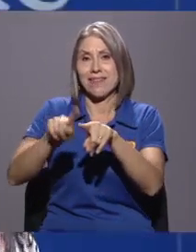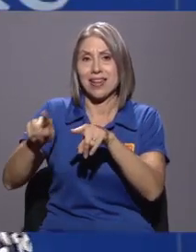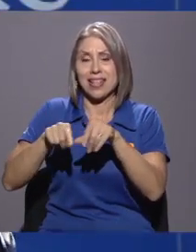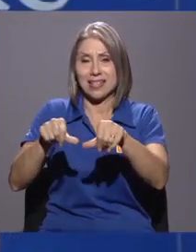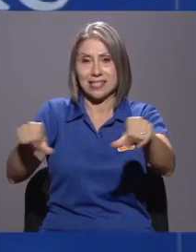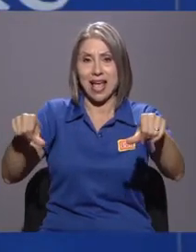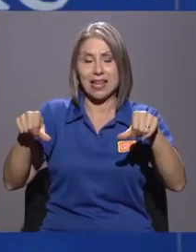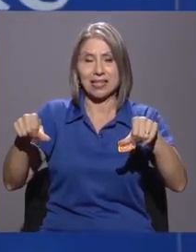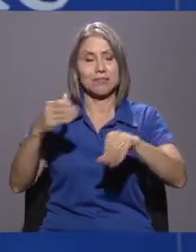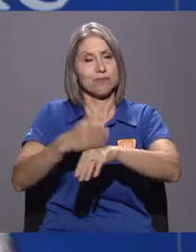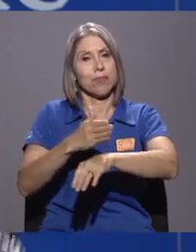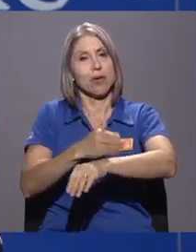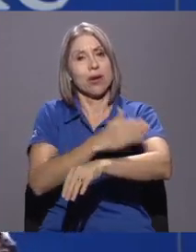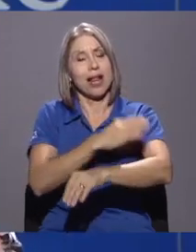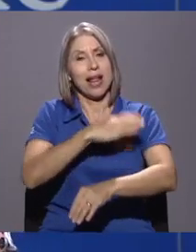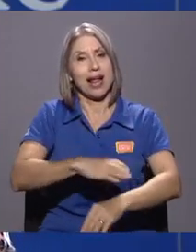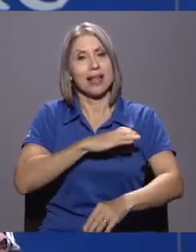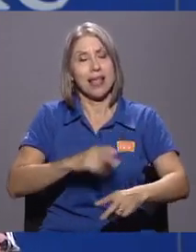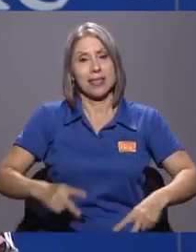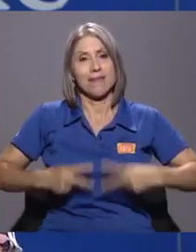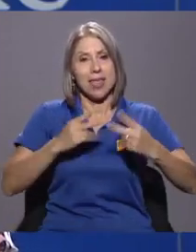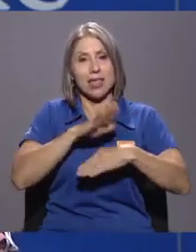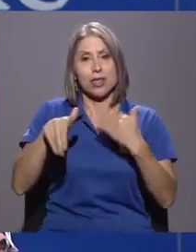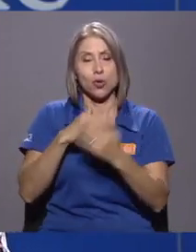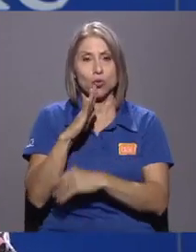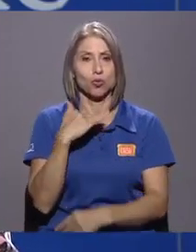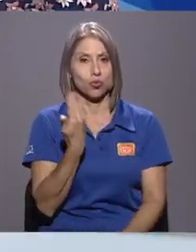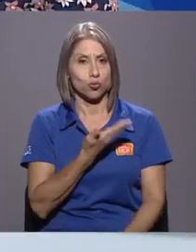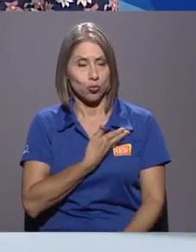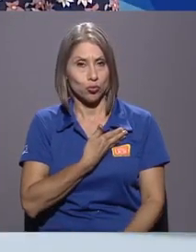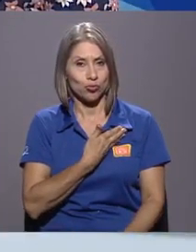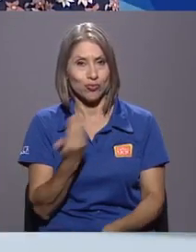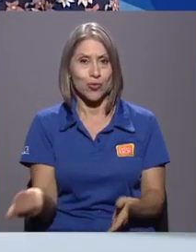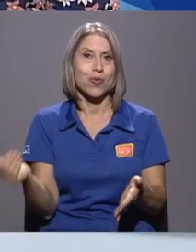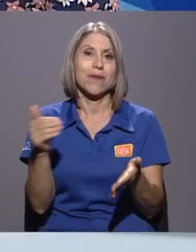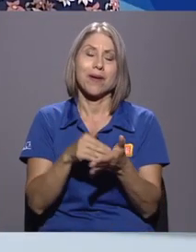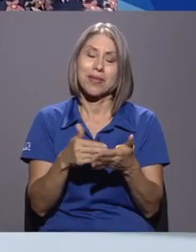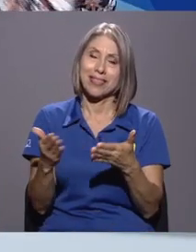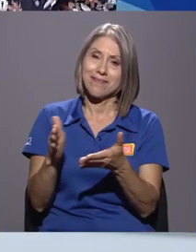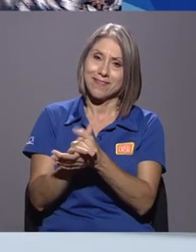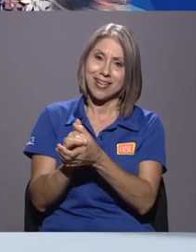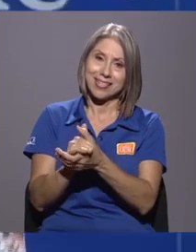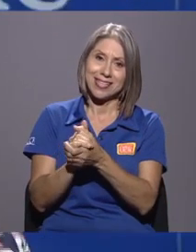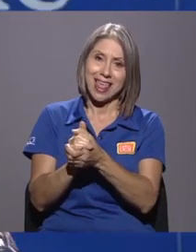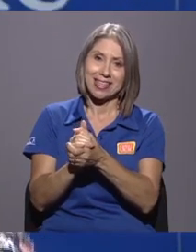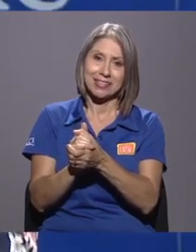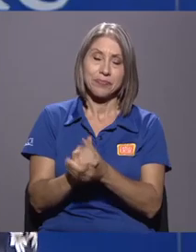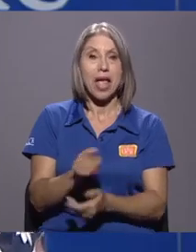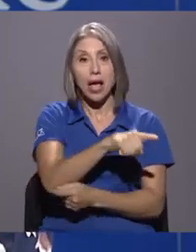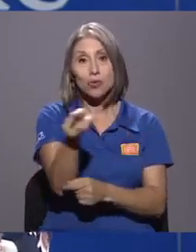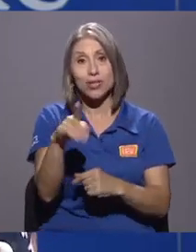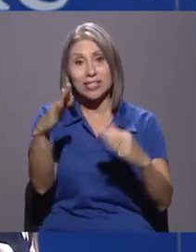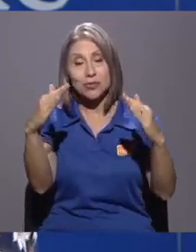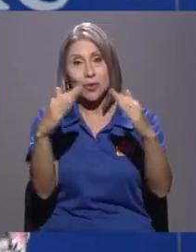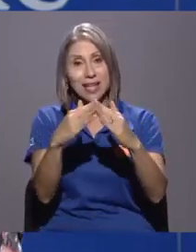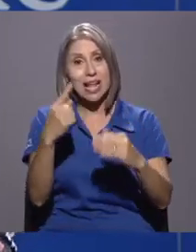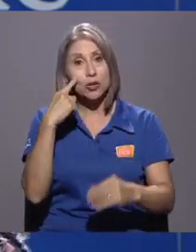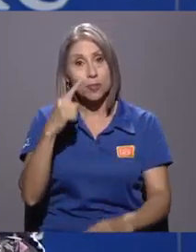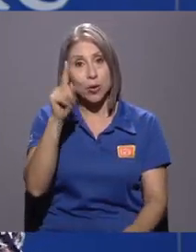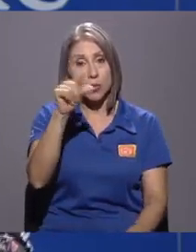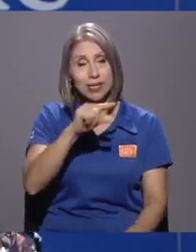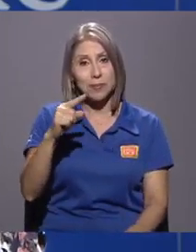país para mejorar la calidad de vida de todos nosotros en verdad pues nuevamente evelyn velocidades pero hacia ustedes en su casa pues los veo a